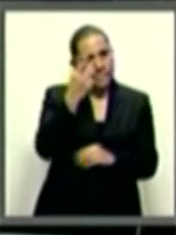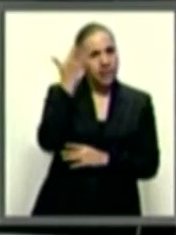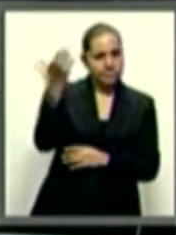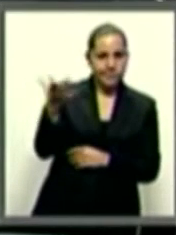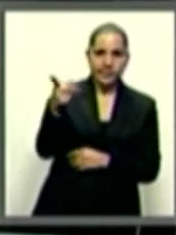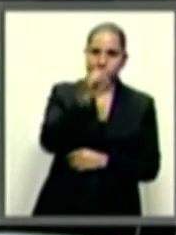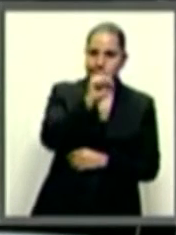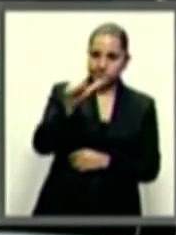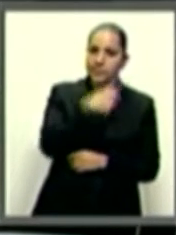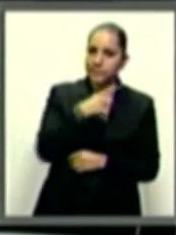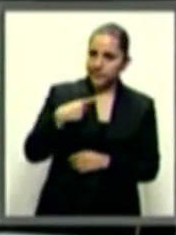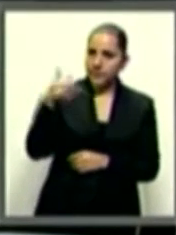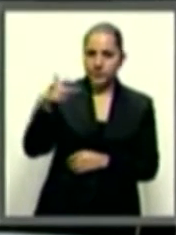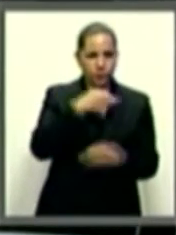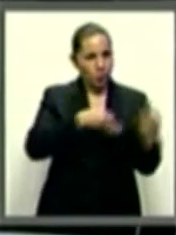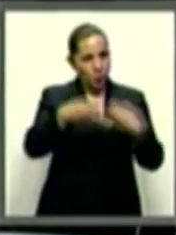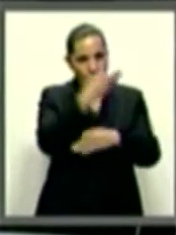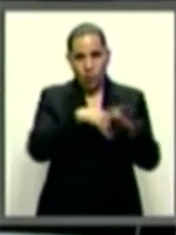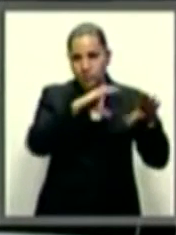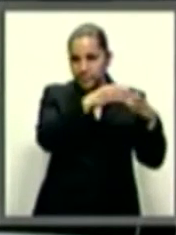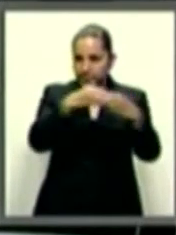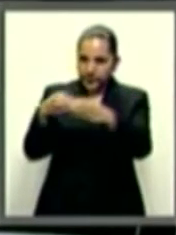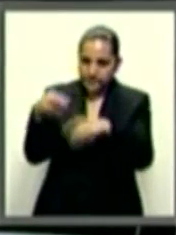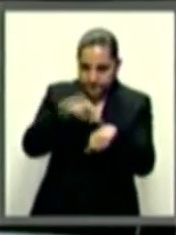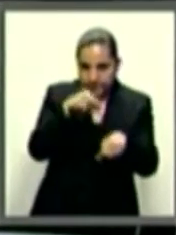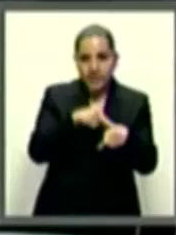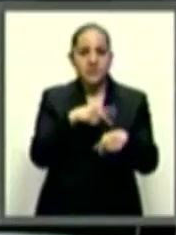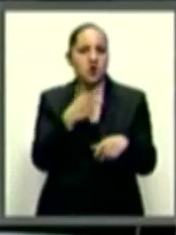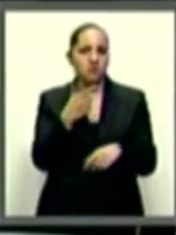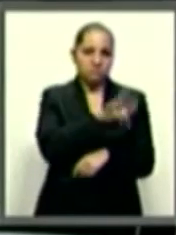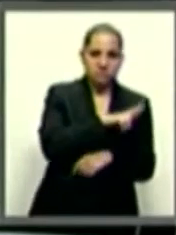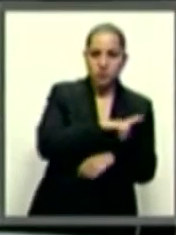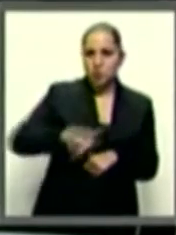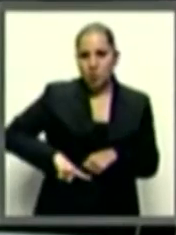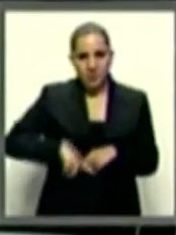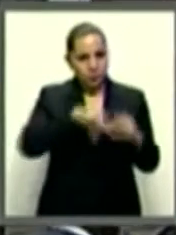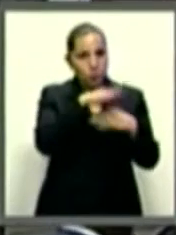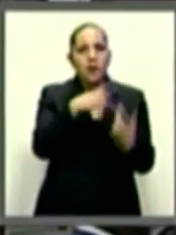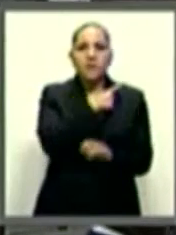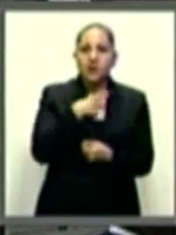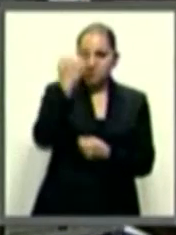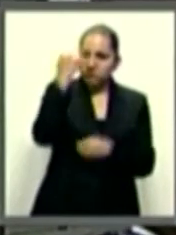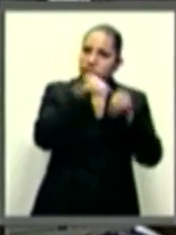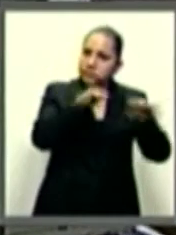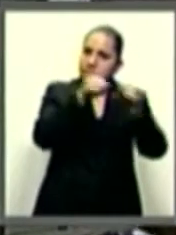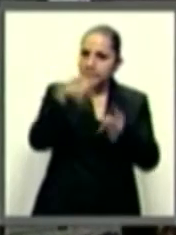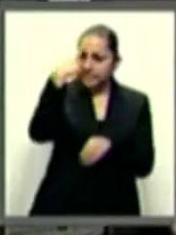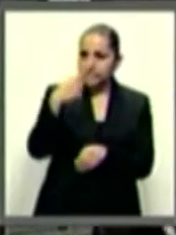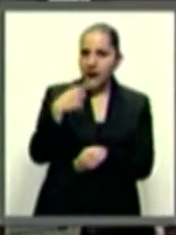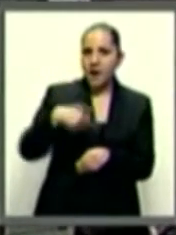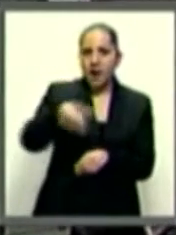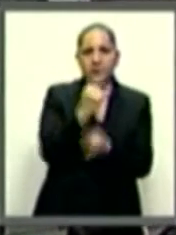implemente en todas las instituciones públicas y privadas un programa de detección oportuna de enfermedades renales crónicas en el